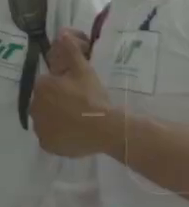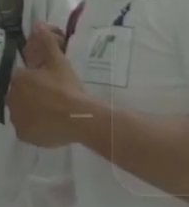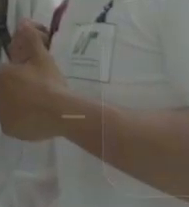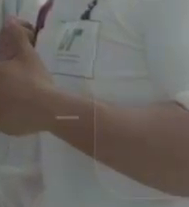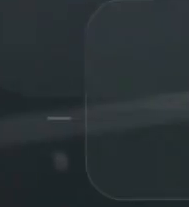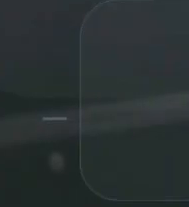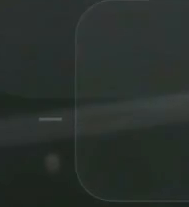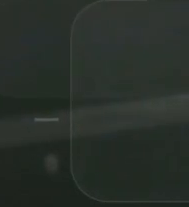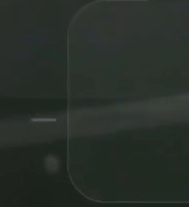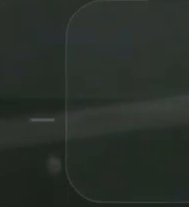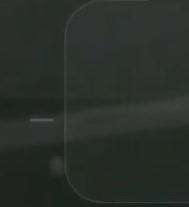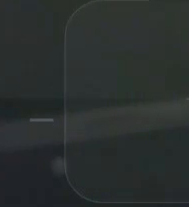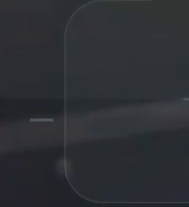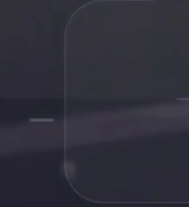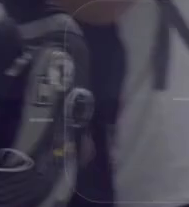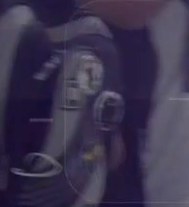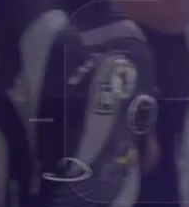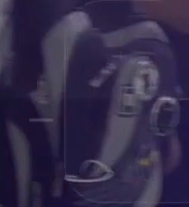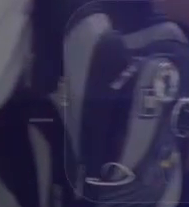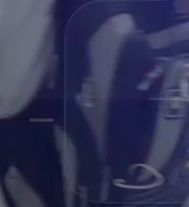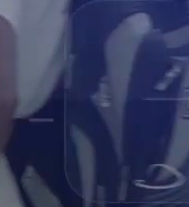www.utecfrancomexicana.mx o llama al